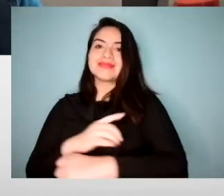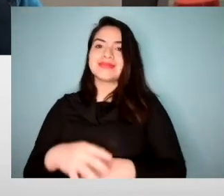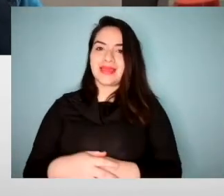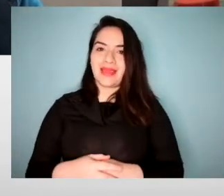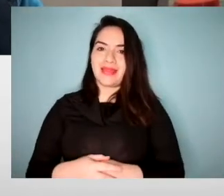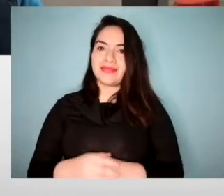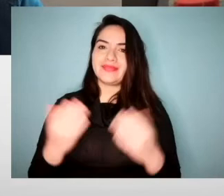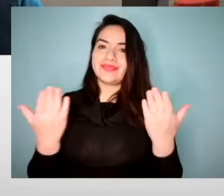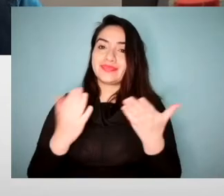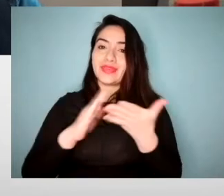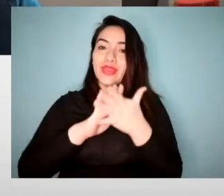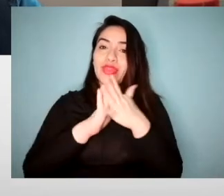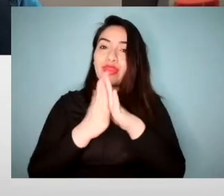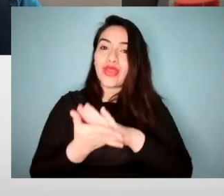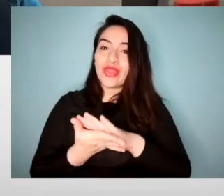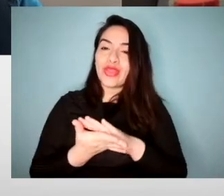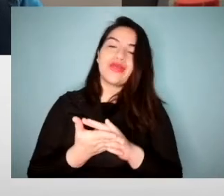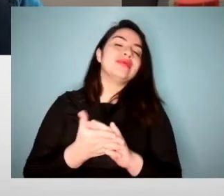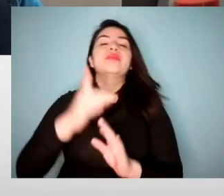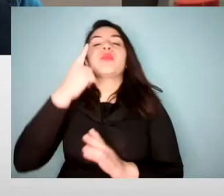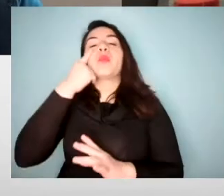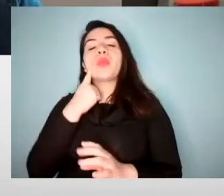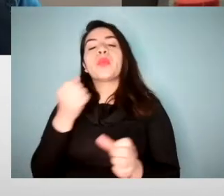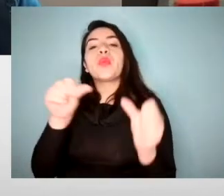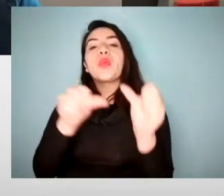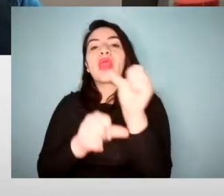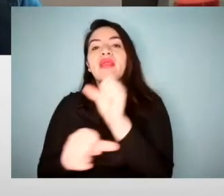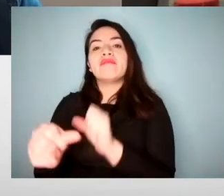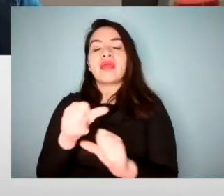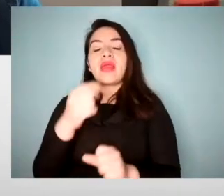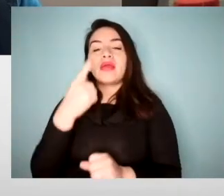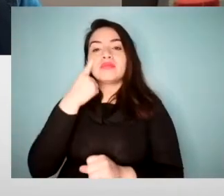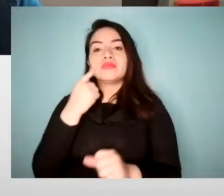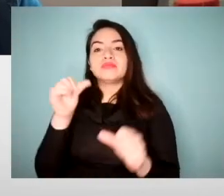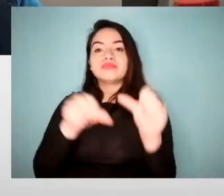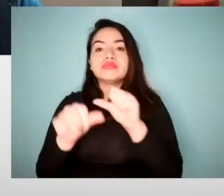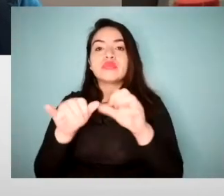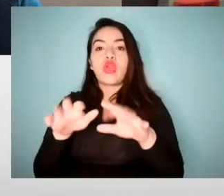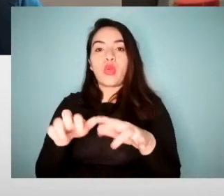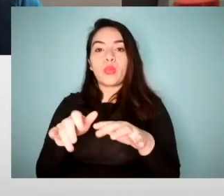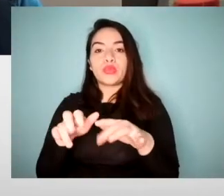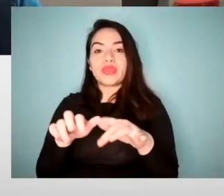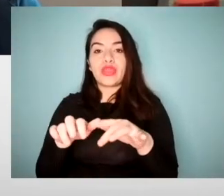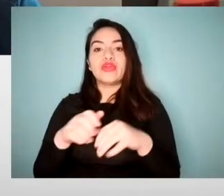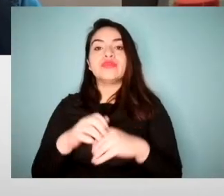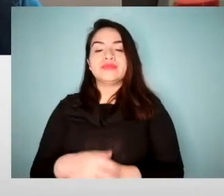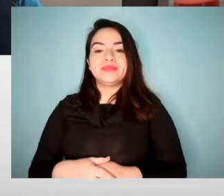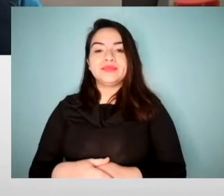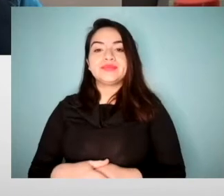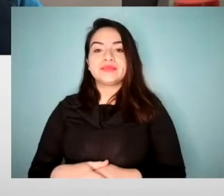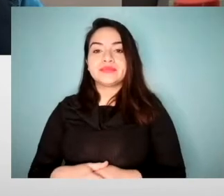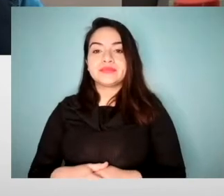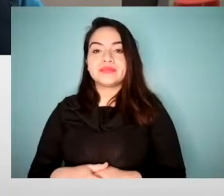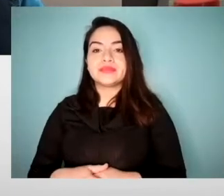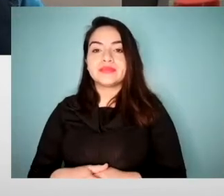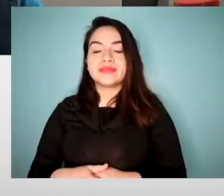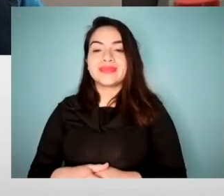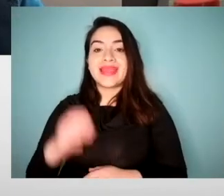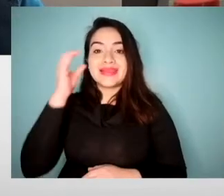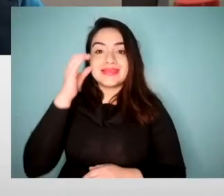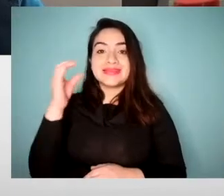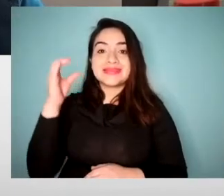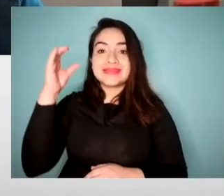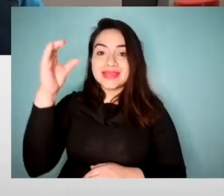de simulaciones, experimentos computacionales que permiten en el área de ciencia